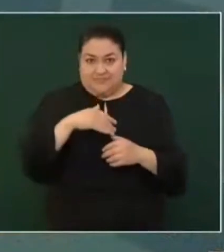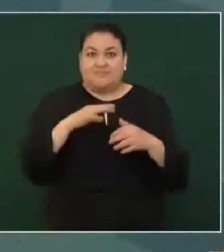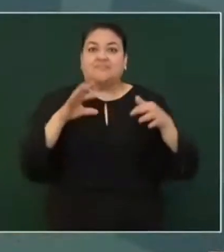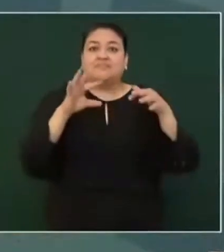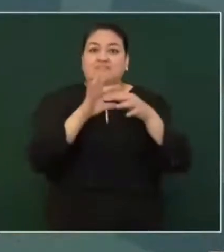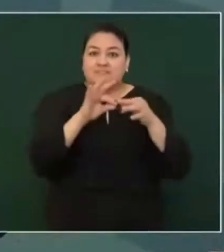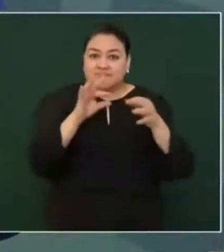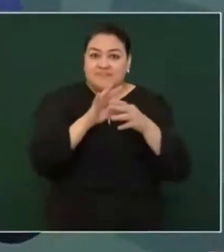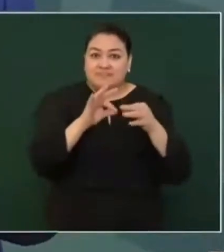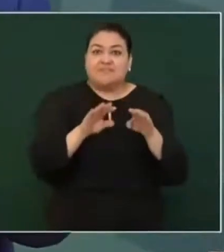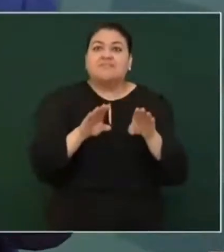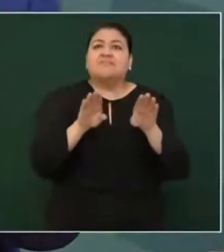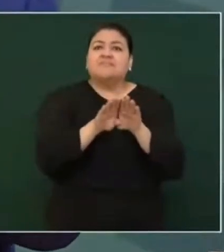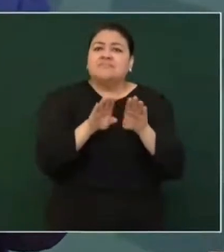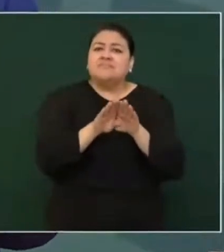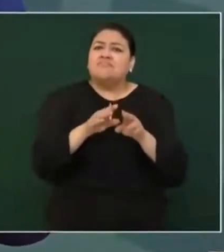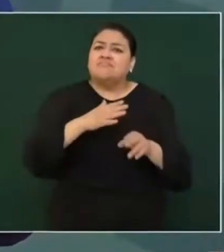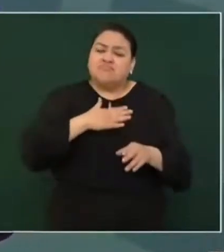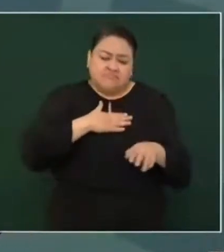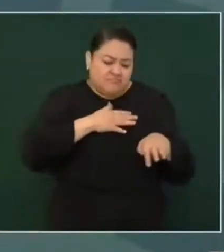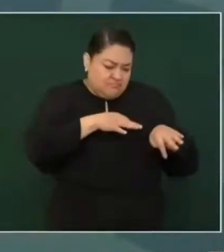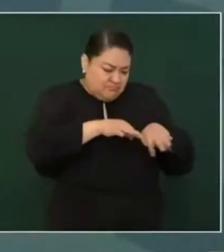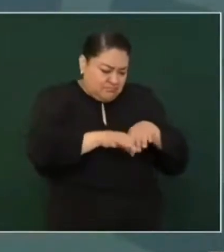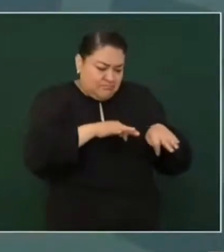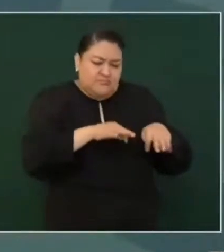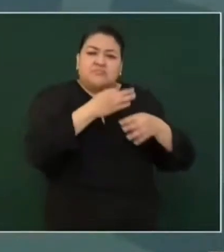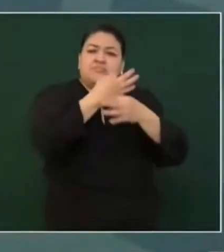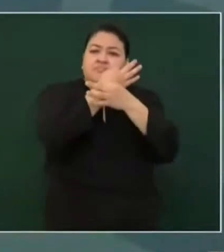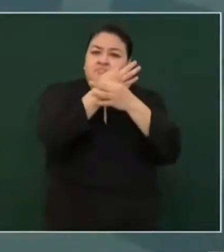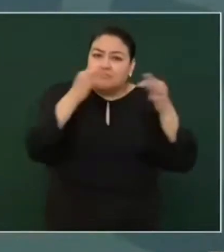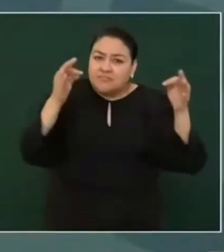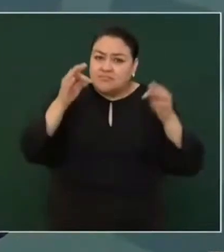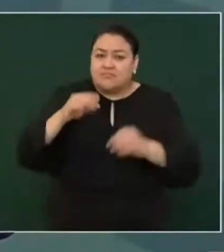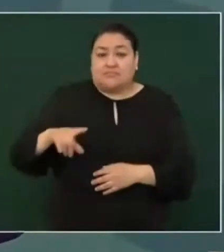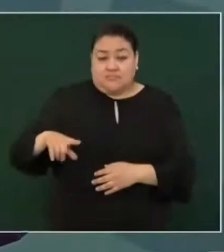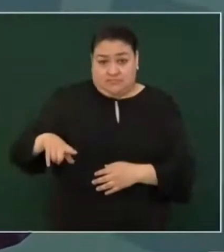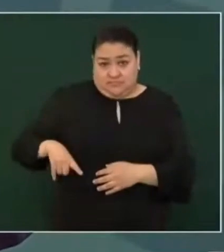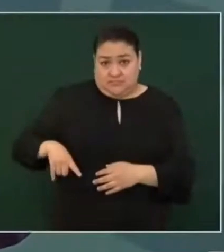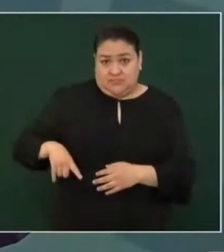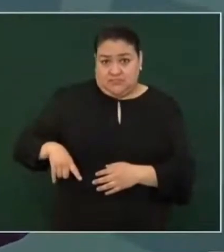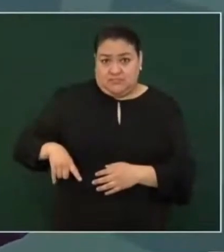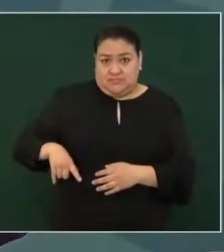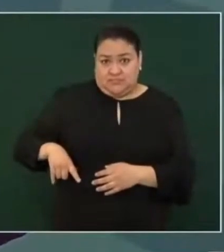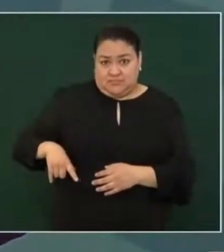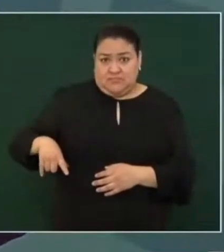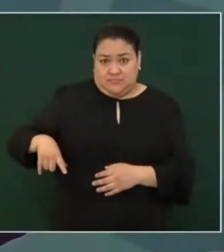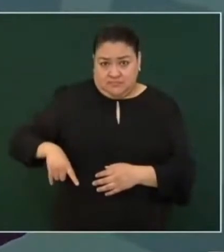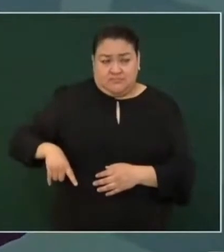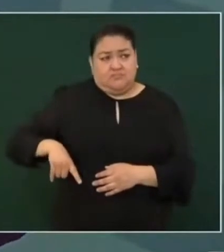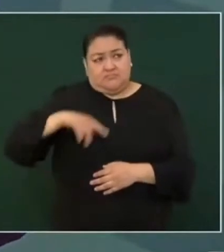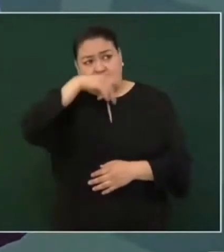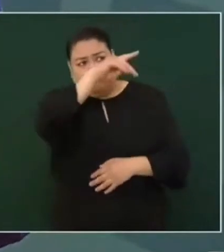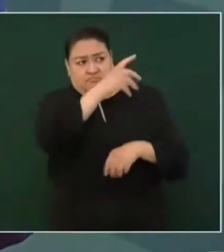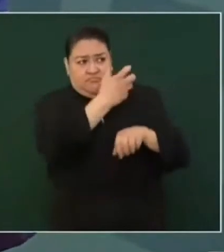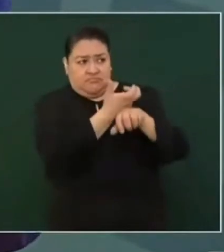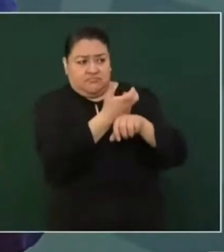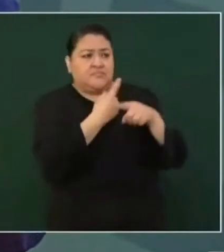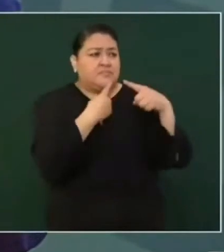conozca cómo estamos trabajando con el gobierno de Estados